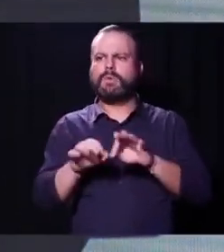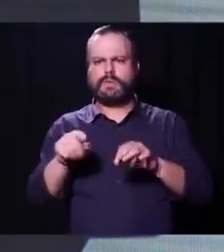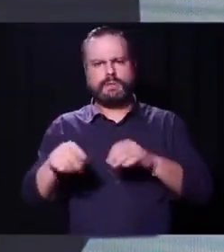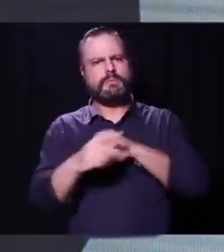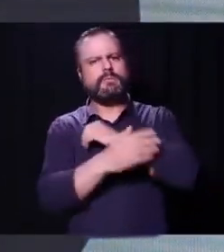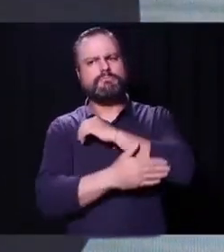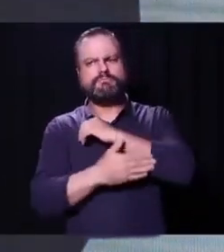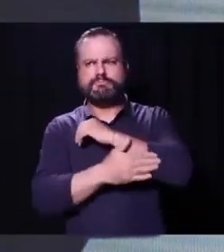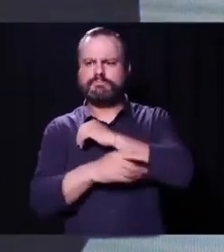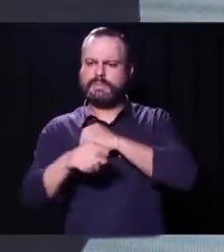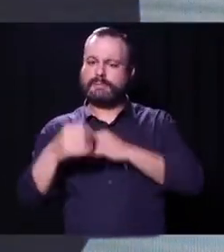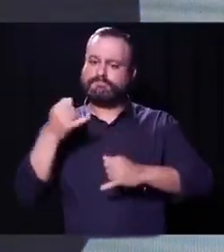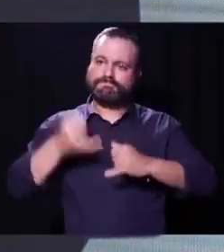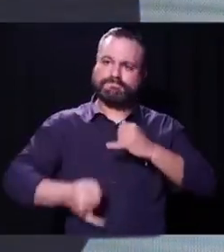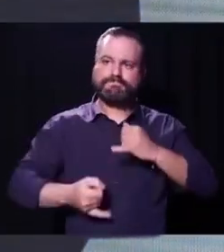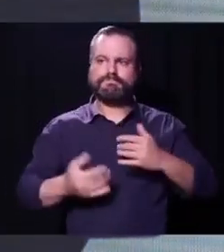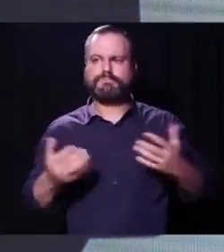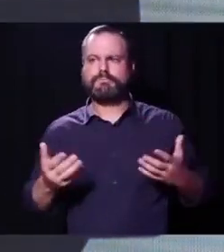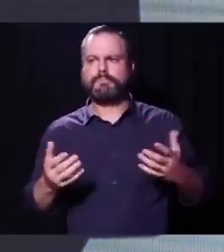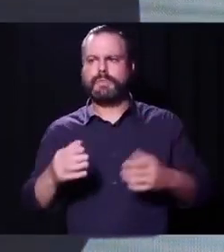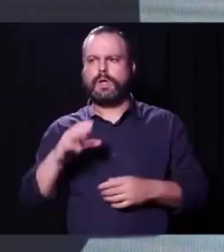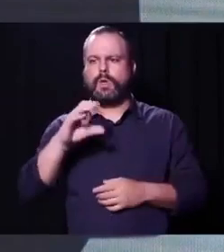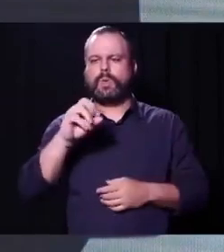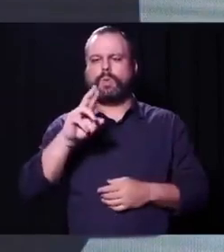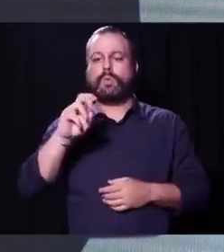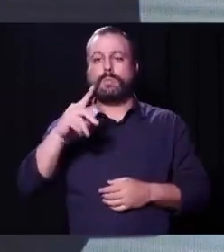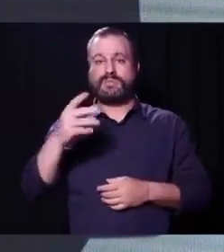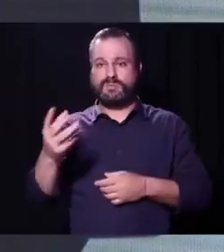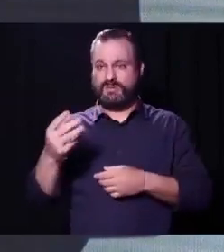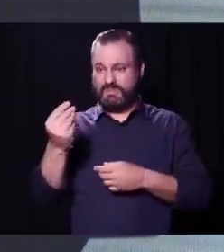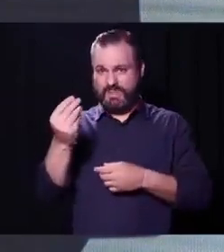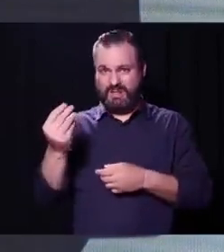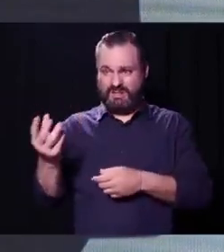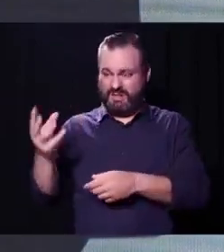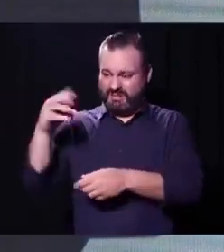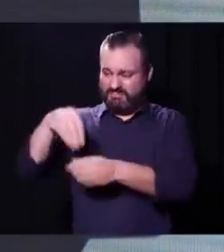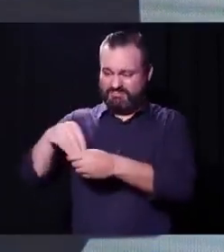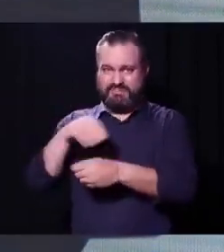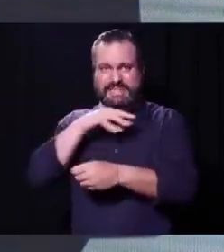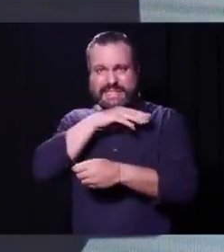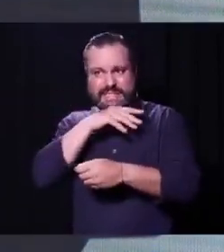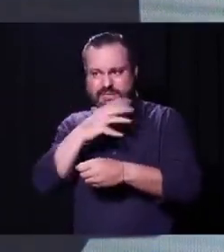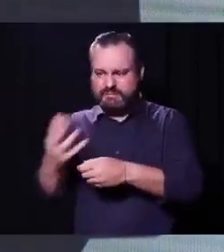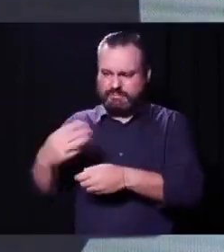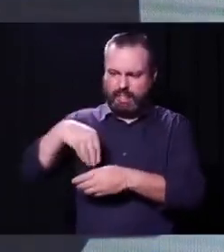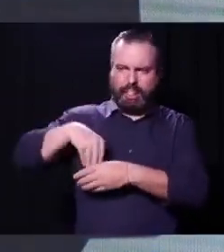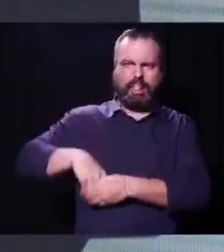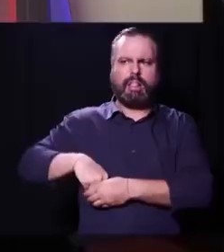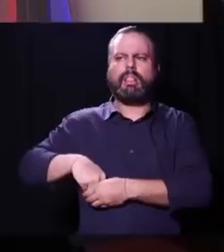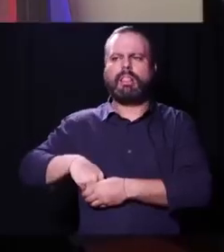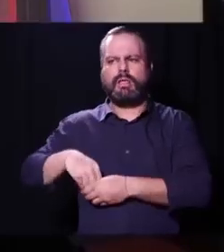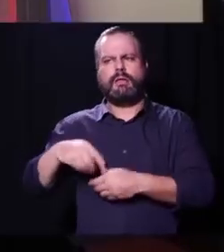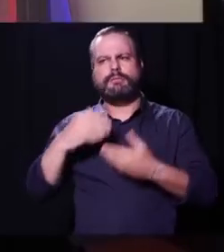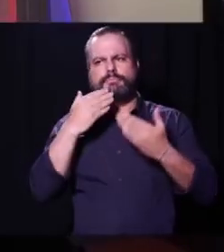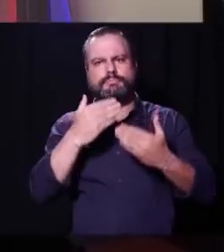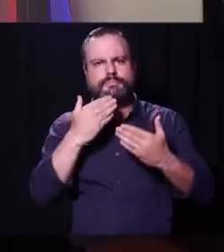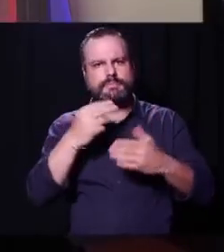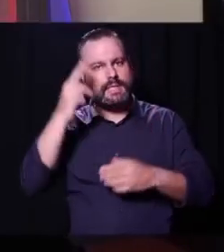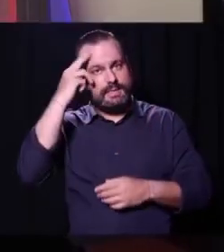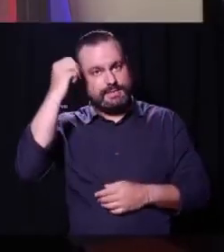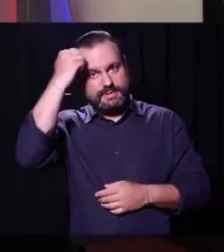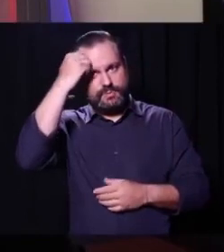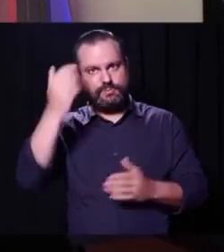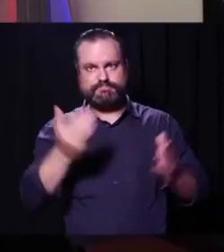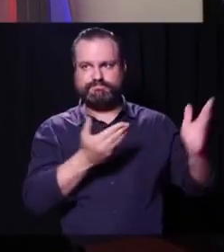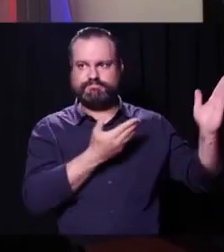último, el tema de corrupción en el sistema de salud. Gracias, Nito. Ana María, la